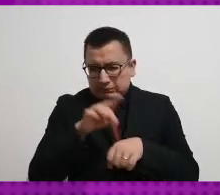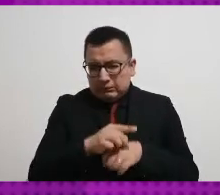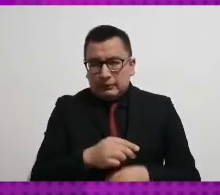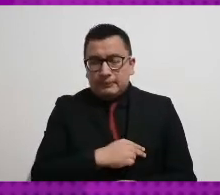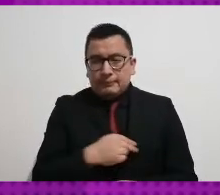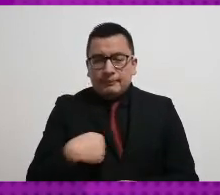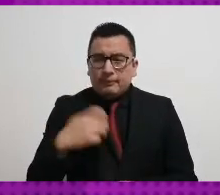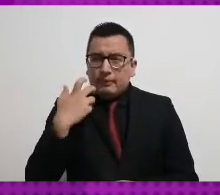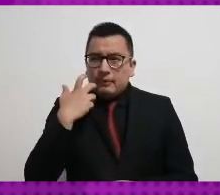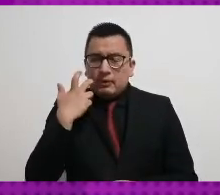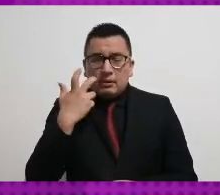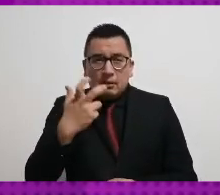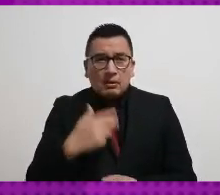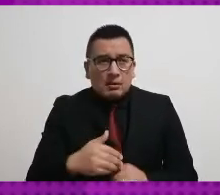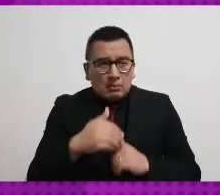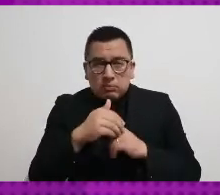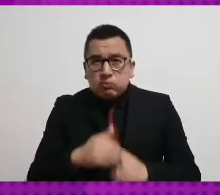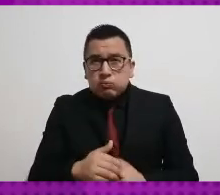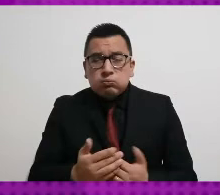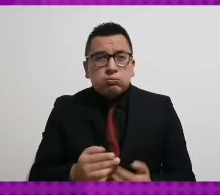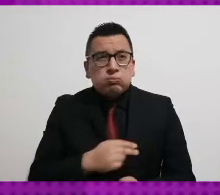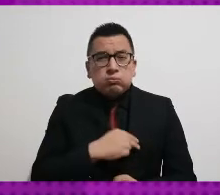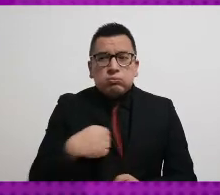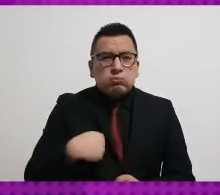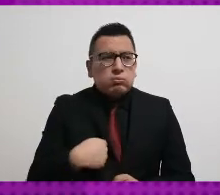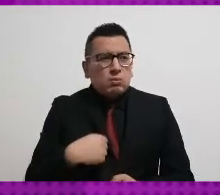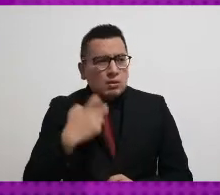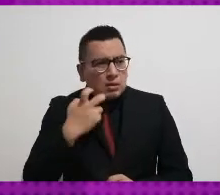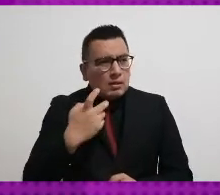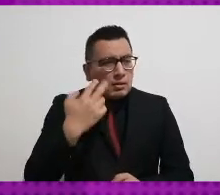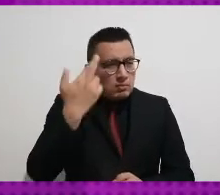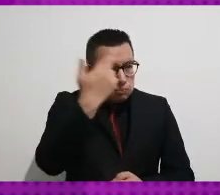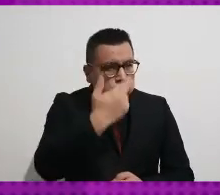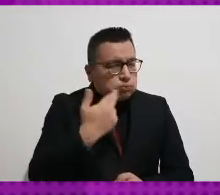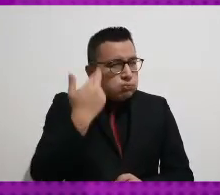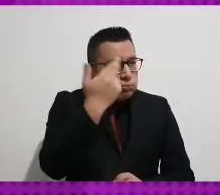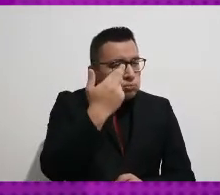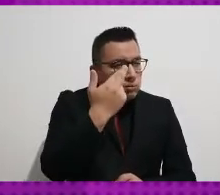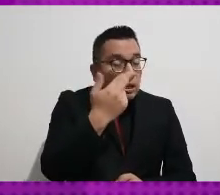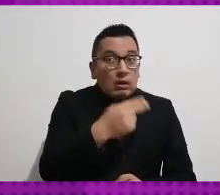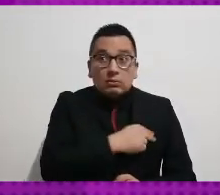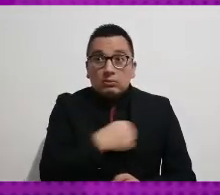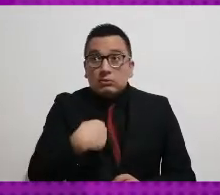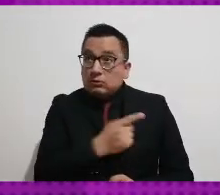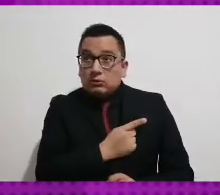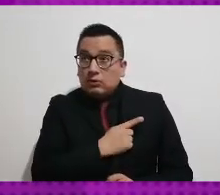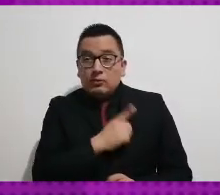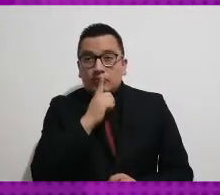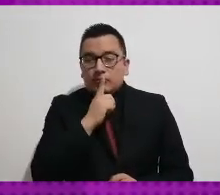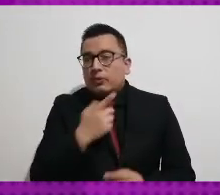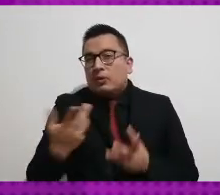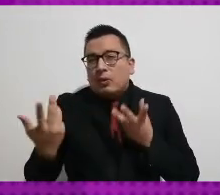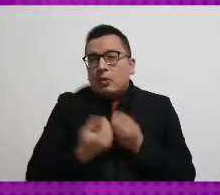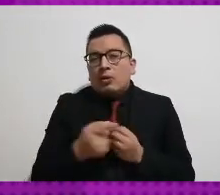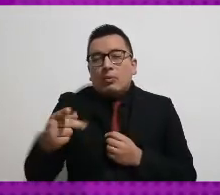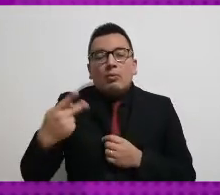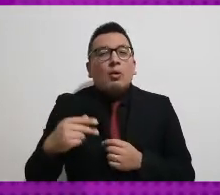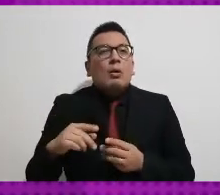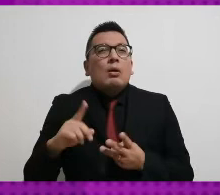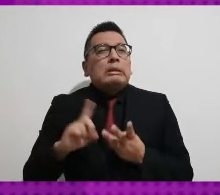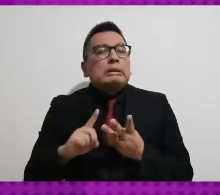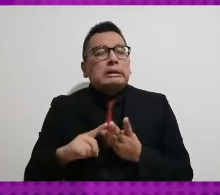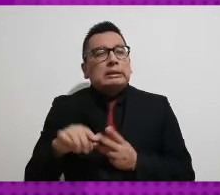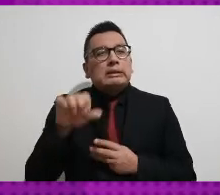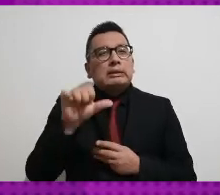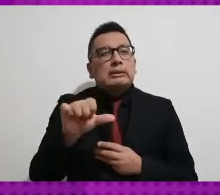diaria, la actividad de cumplimiento generalmente la llevamos a la par junto con la auditoría financiera y se